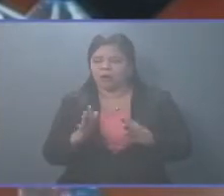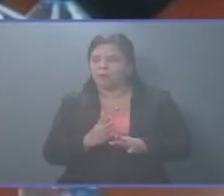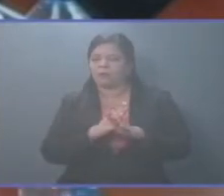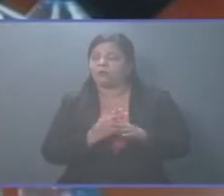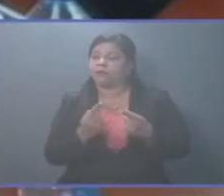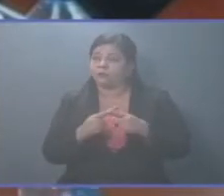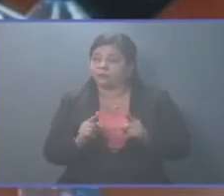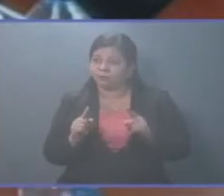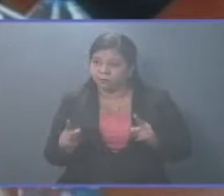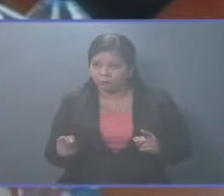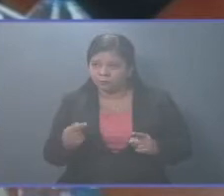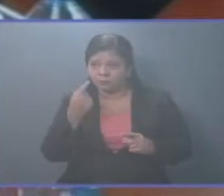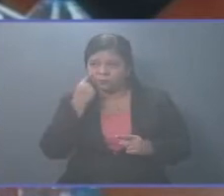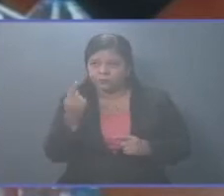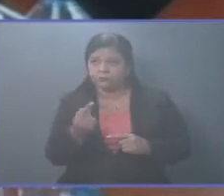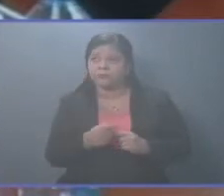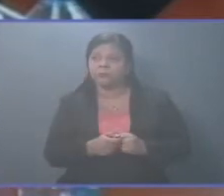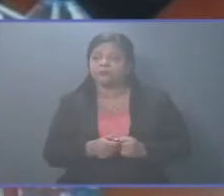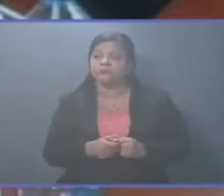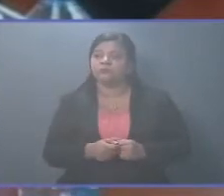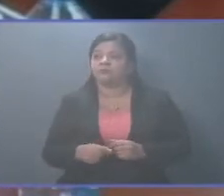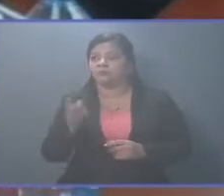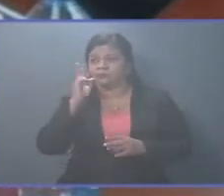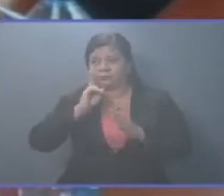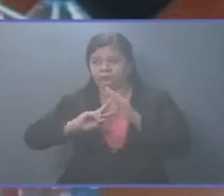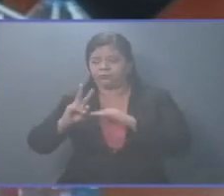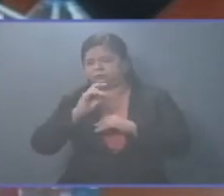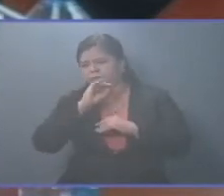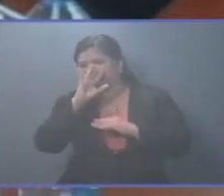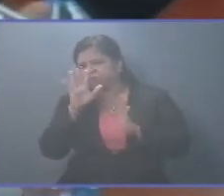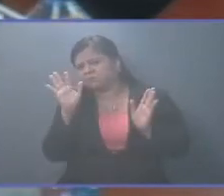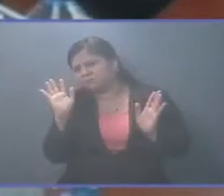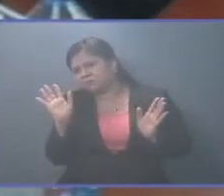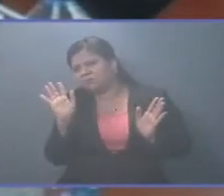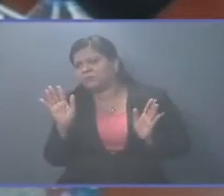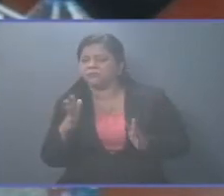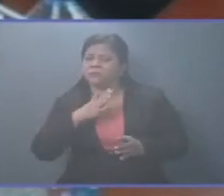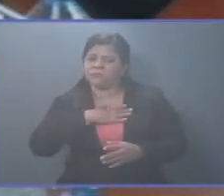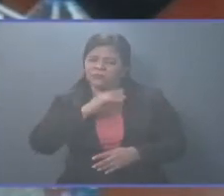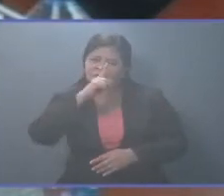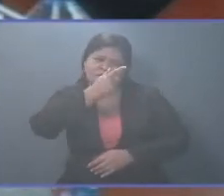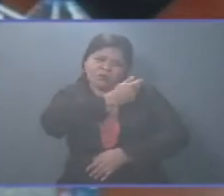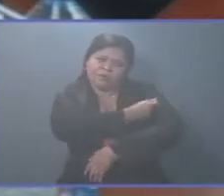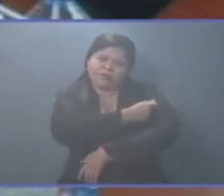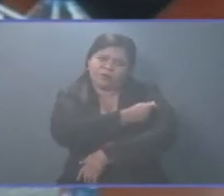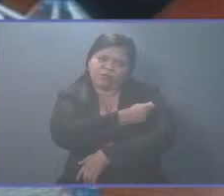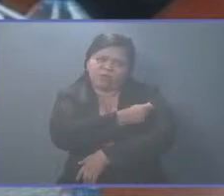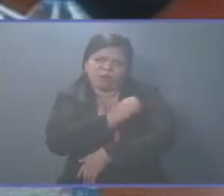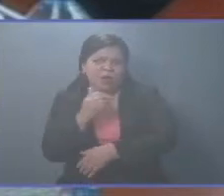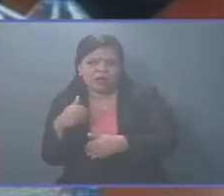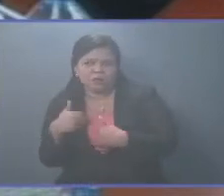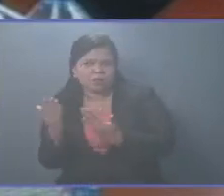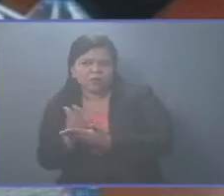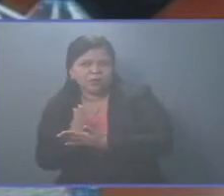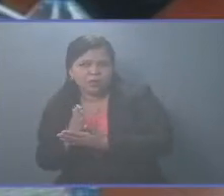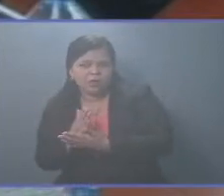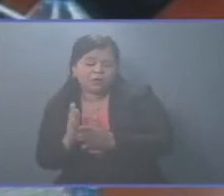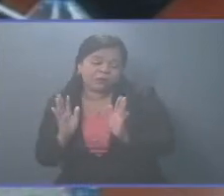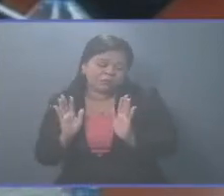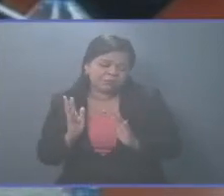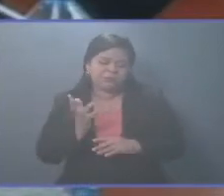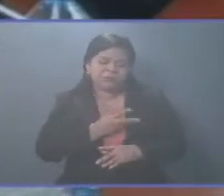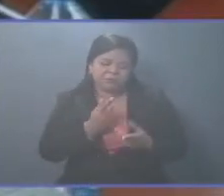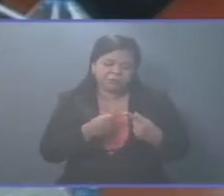Pero viendo en retrospectiva y viendo todo, digo, bueno, tener una vacuna a no tener nada, vamos a seguir